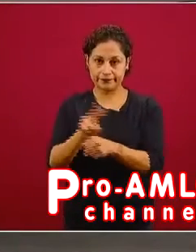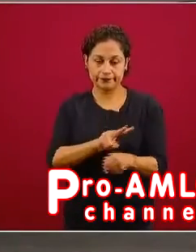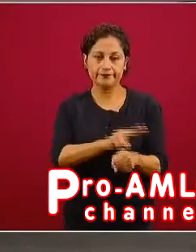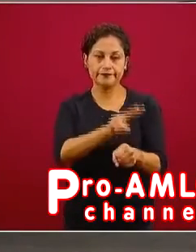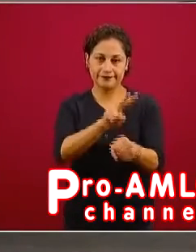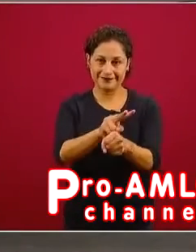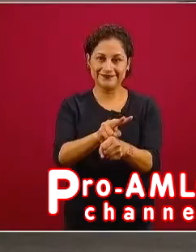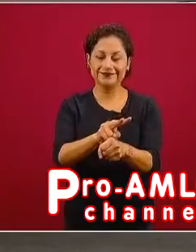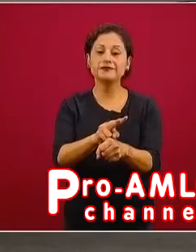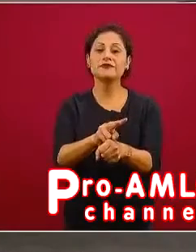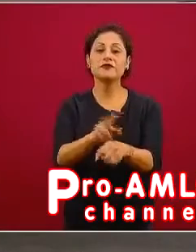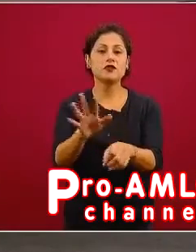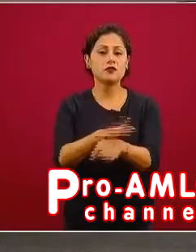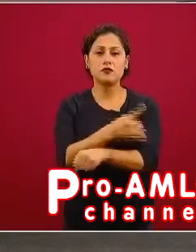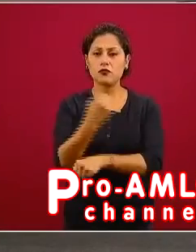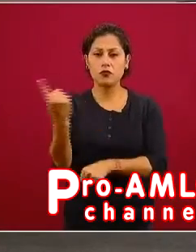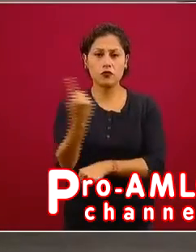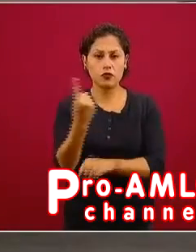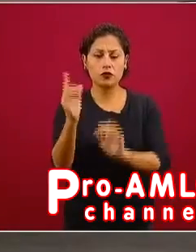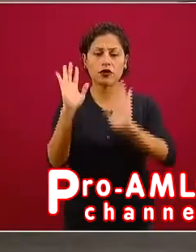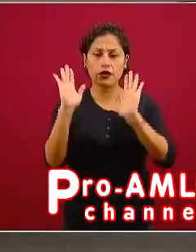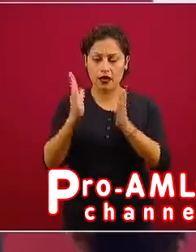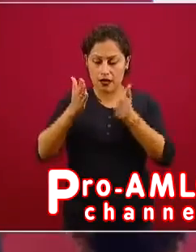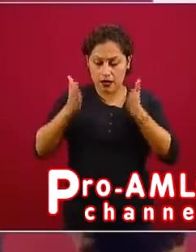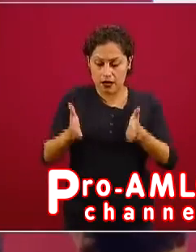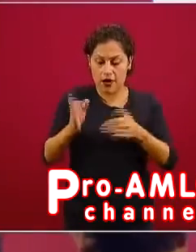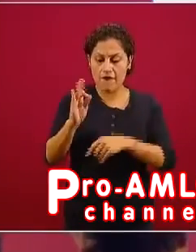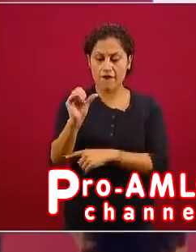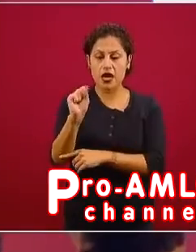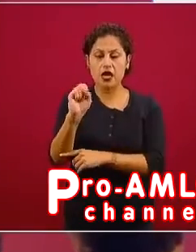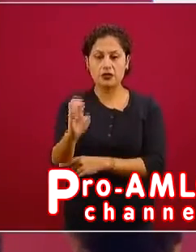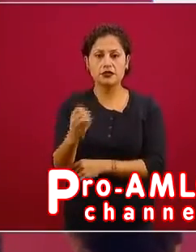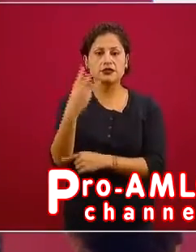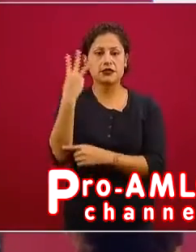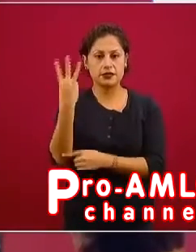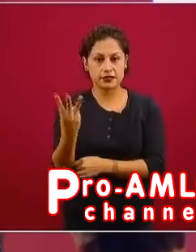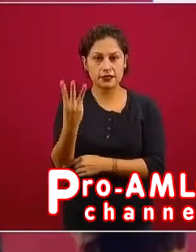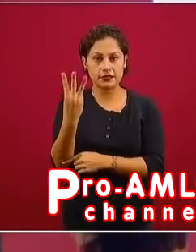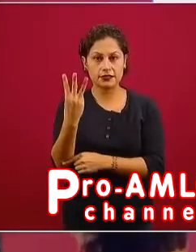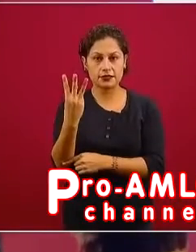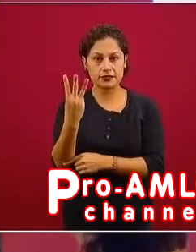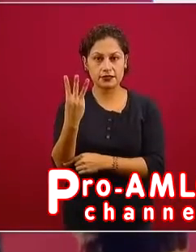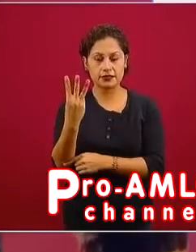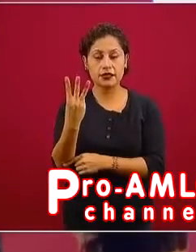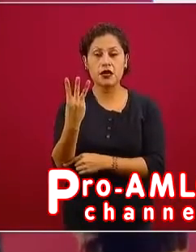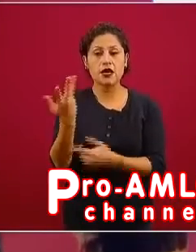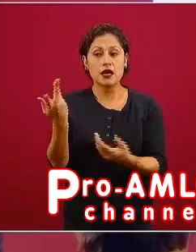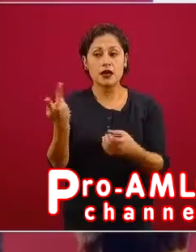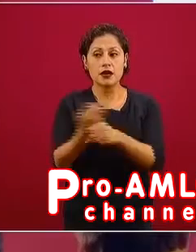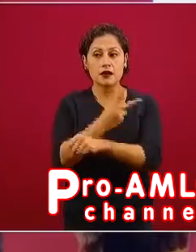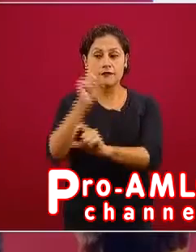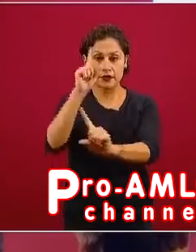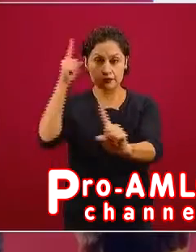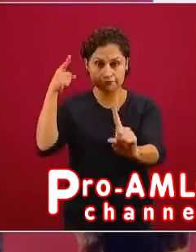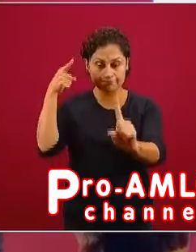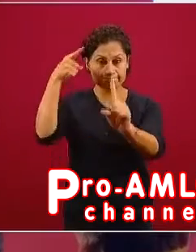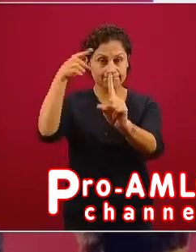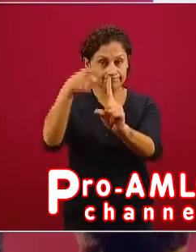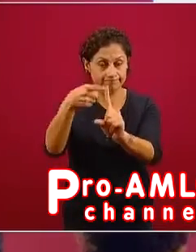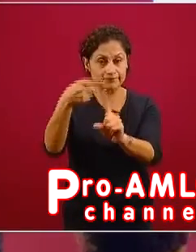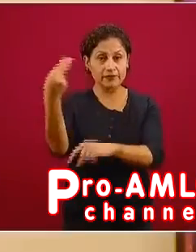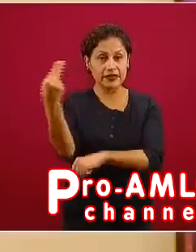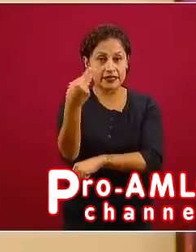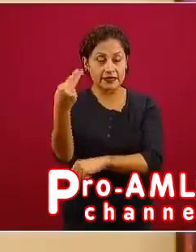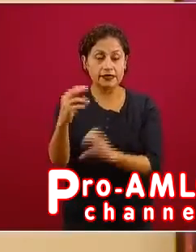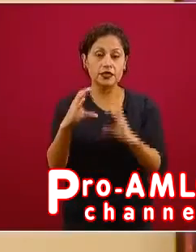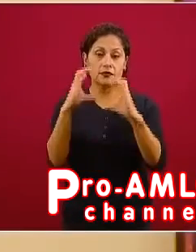la característica de la fase 3 en términos epidemiológicos es el reto de que se puedan saturar los